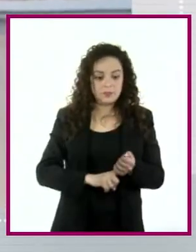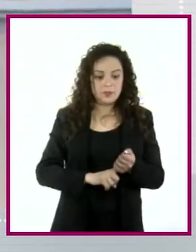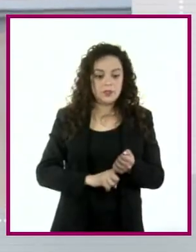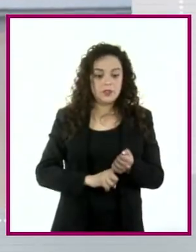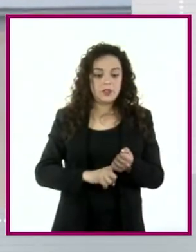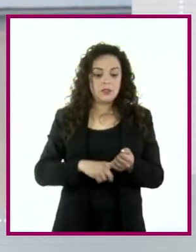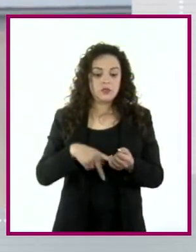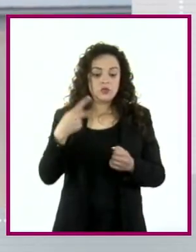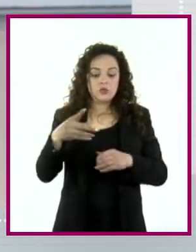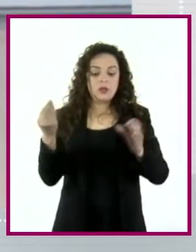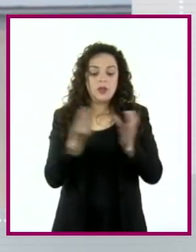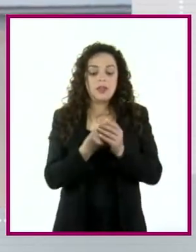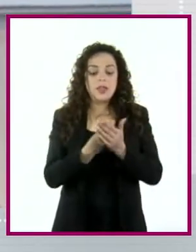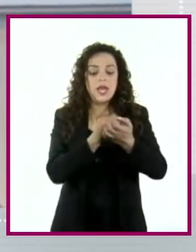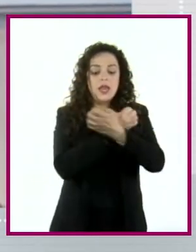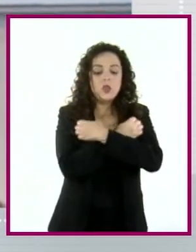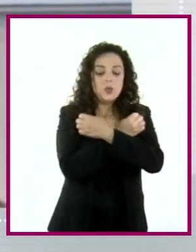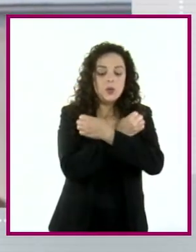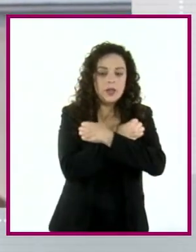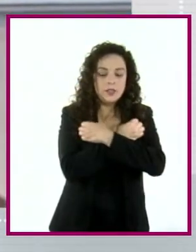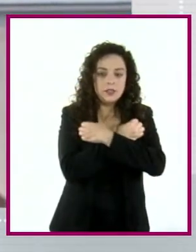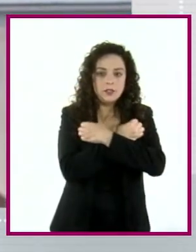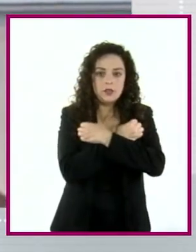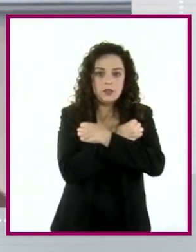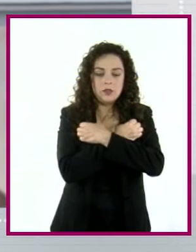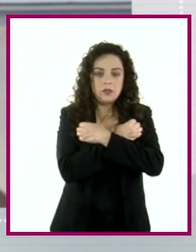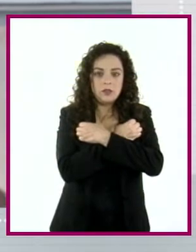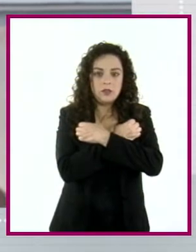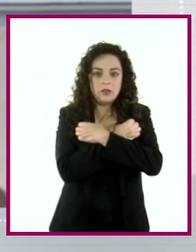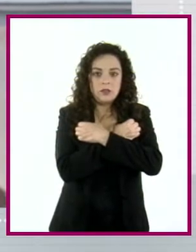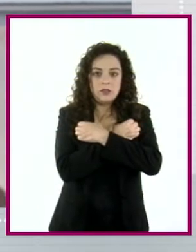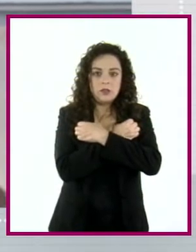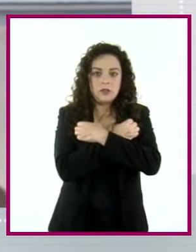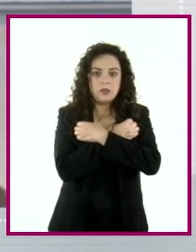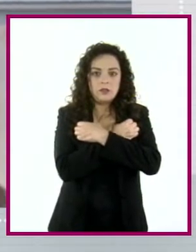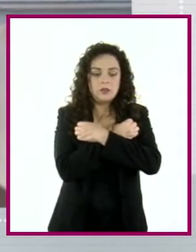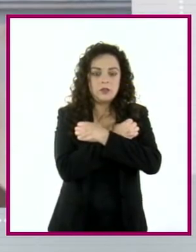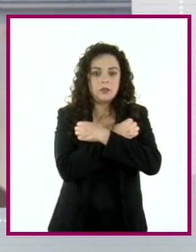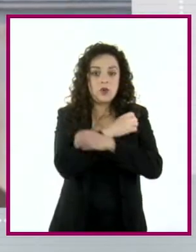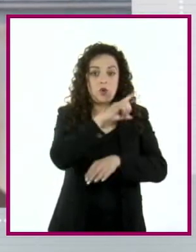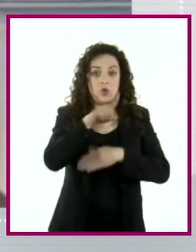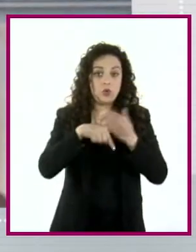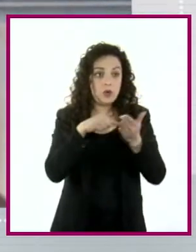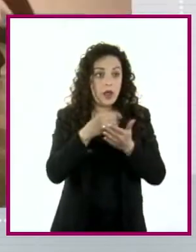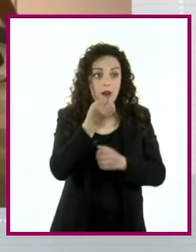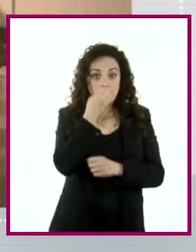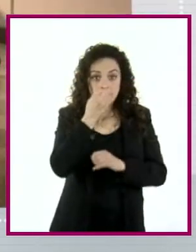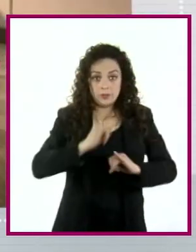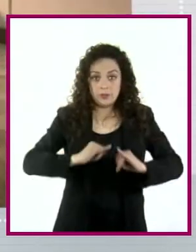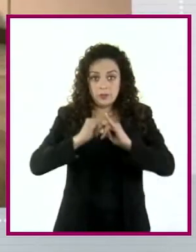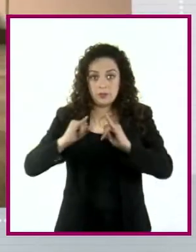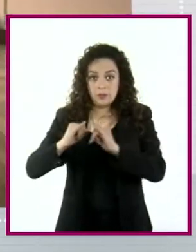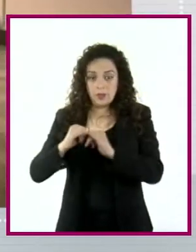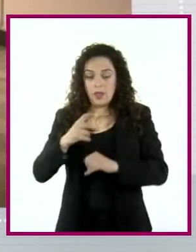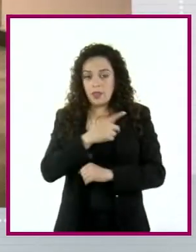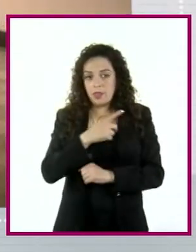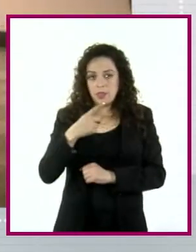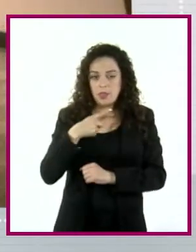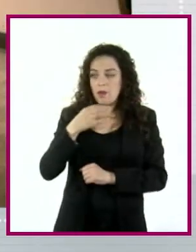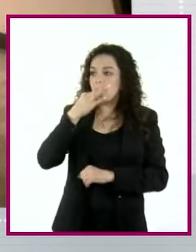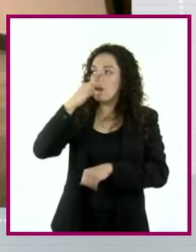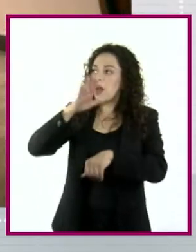tenga, pues desde sus instituciones, una forma de decirles a las escuelas